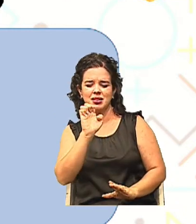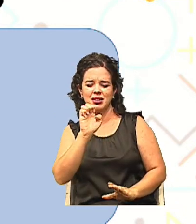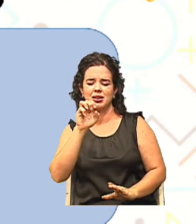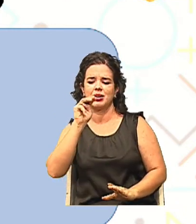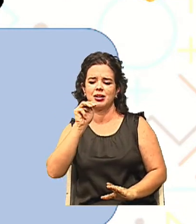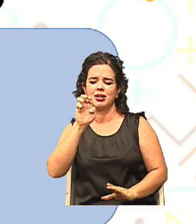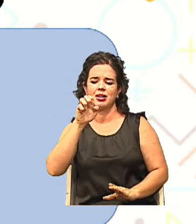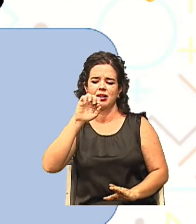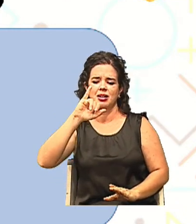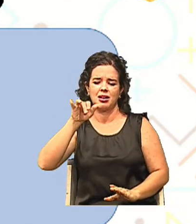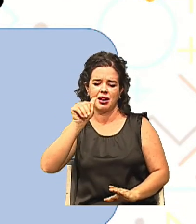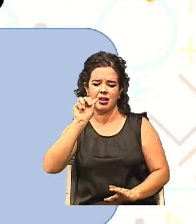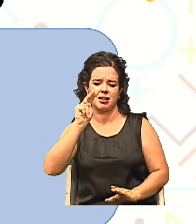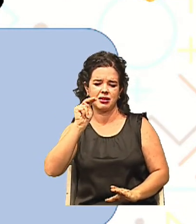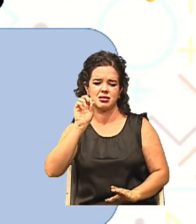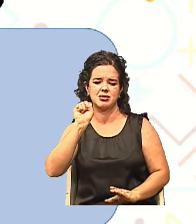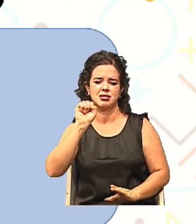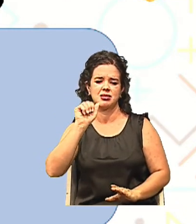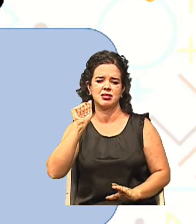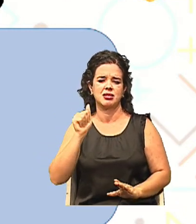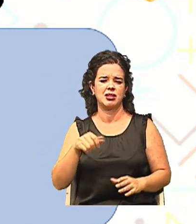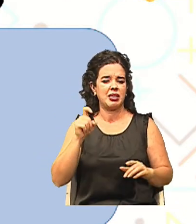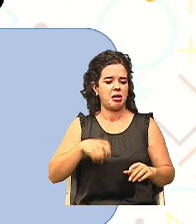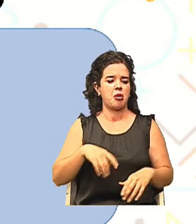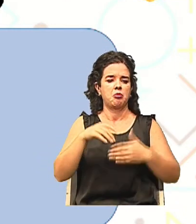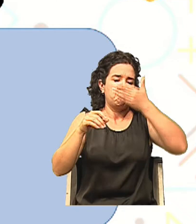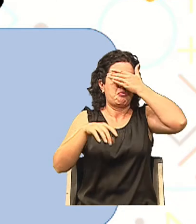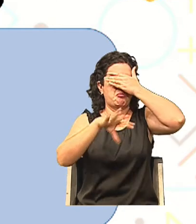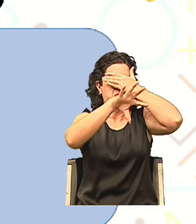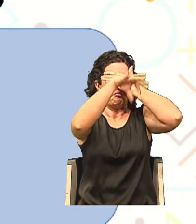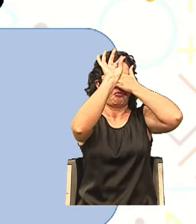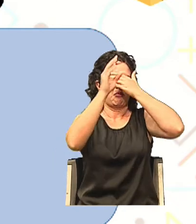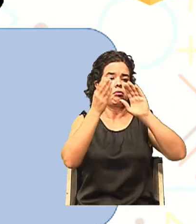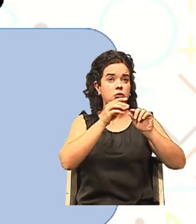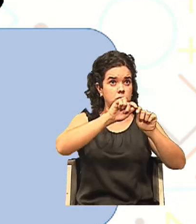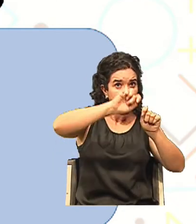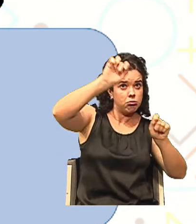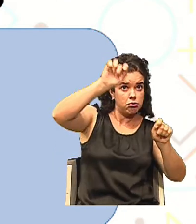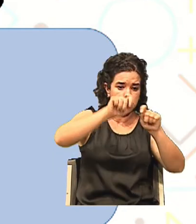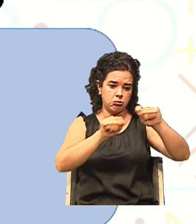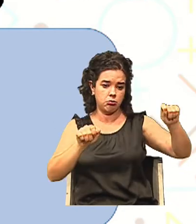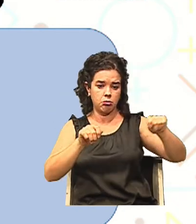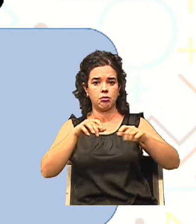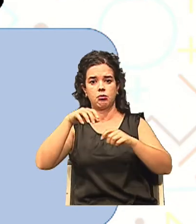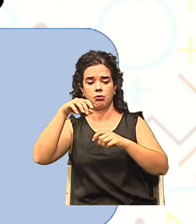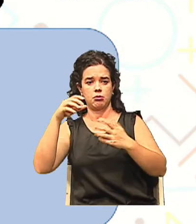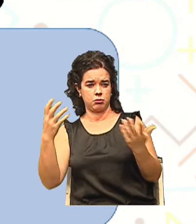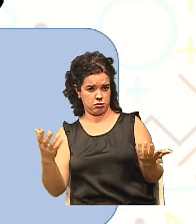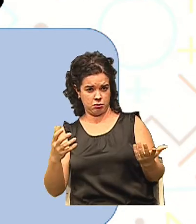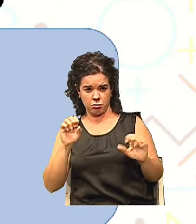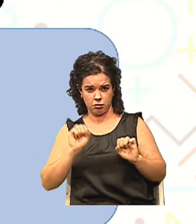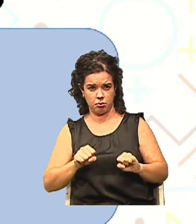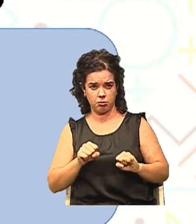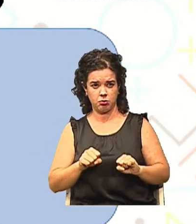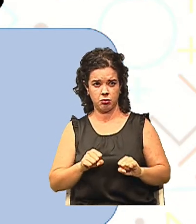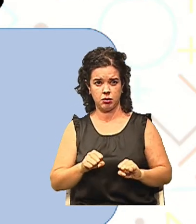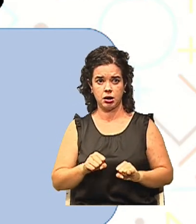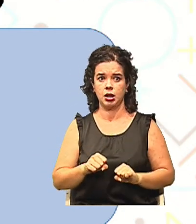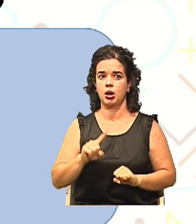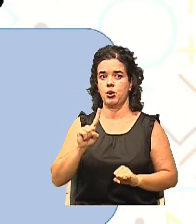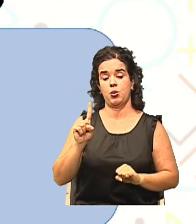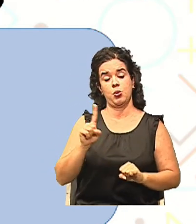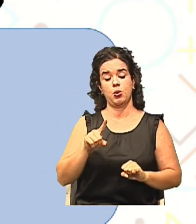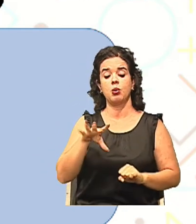lados a como yo quiera, o hay alguna lógica en específico. Ah, no, no se pueden escoger a nuestro